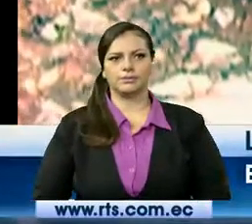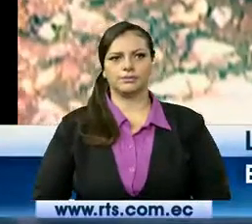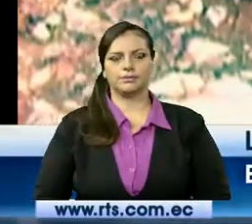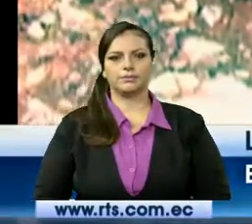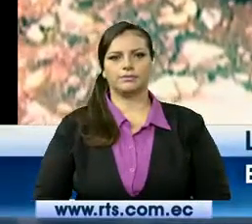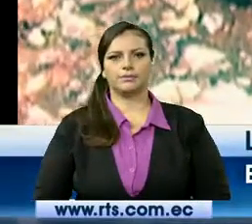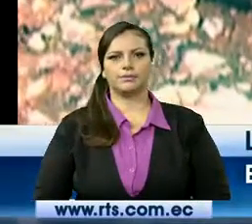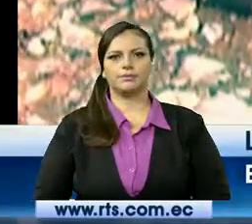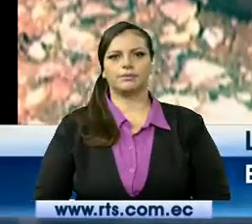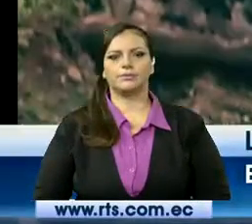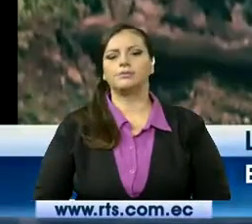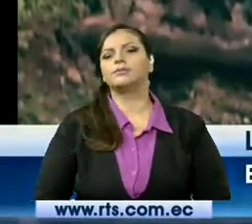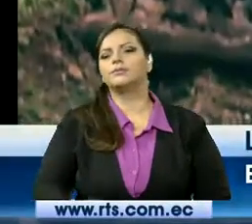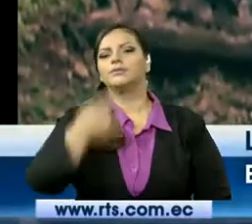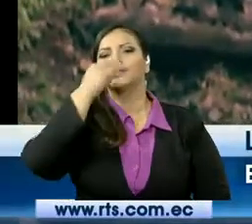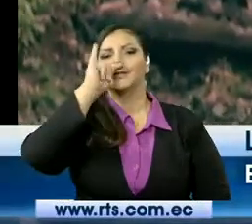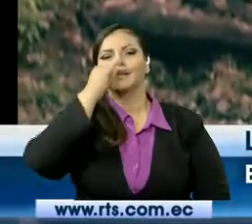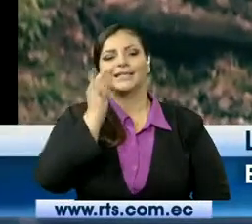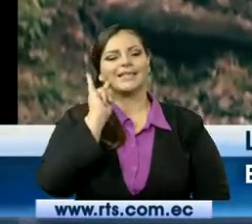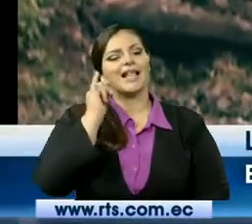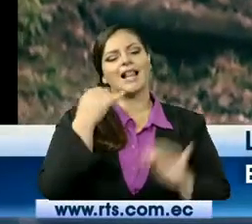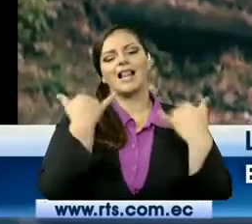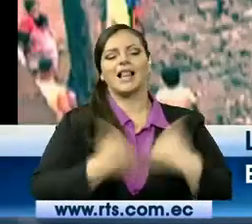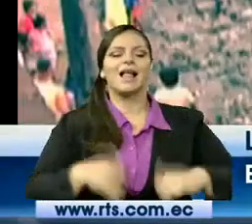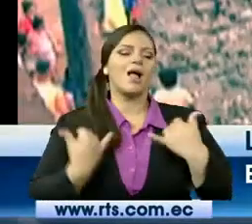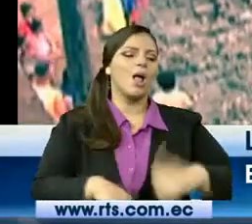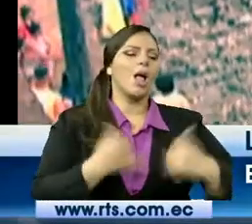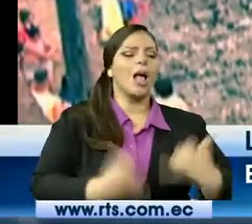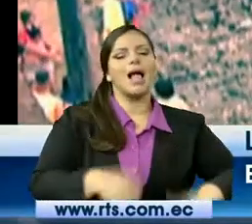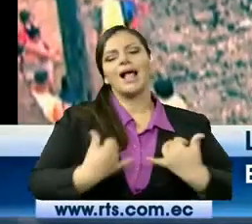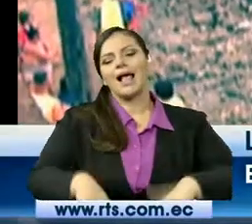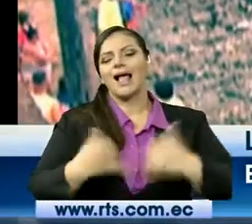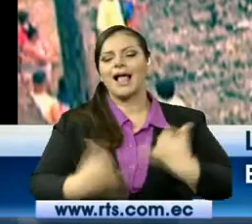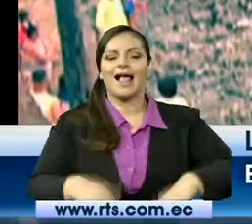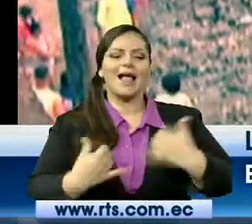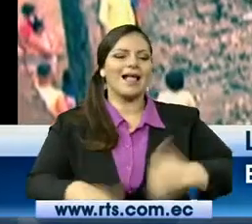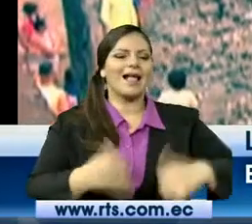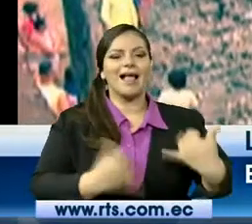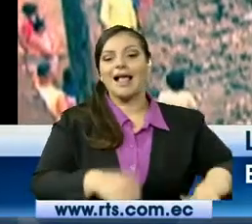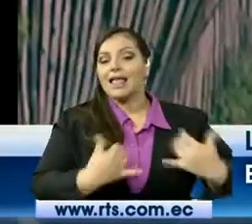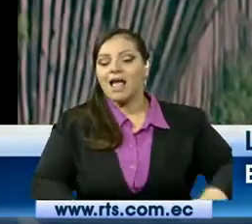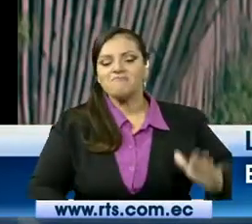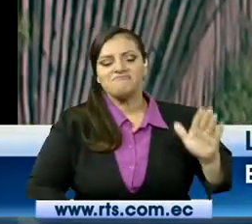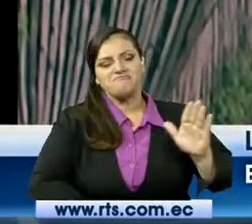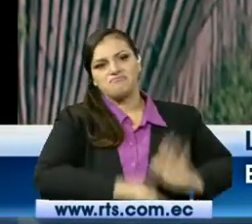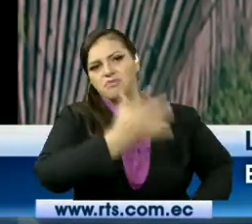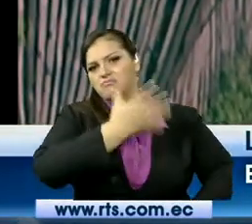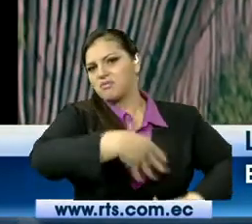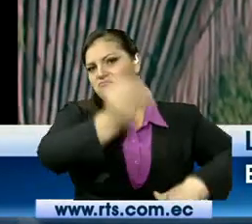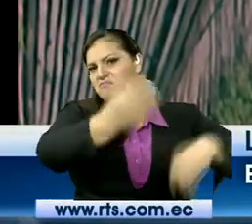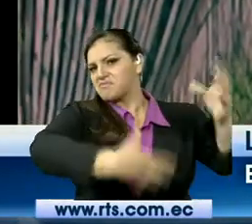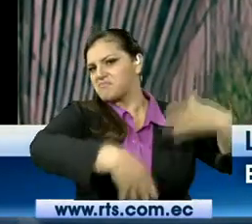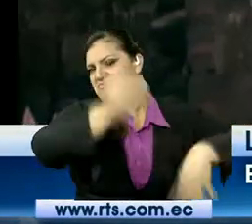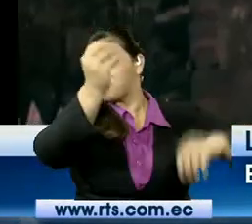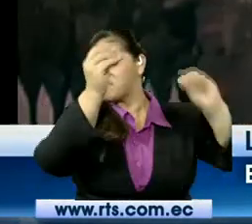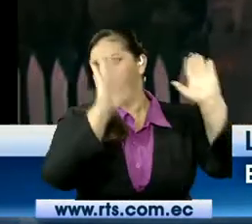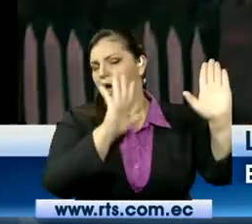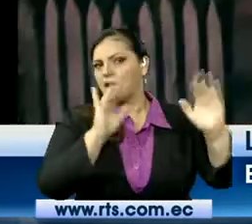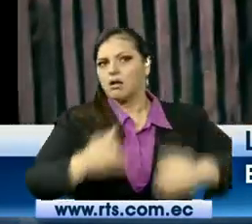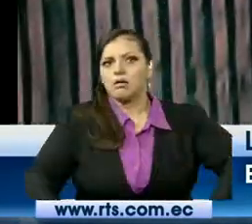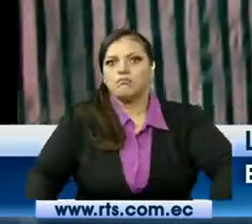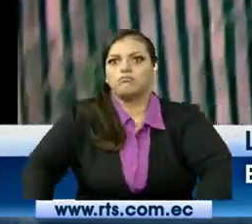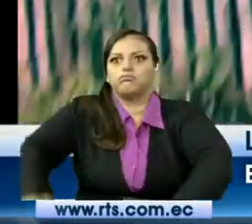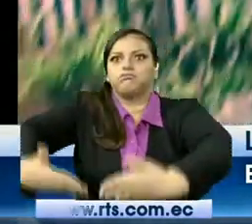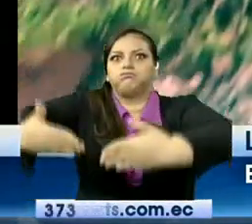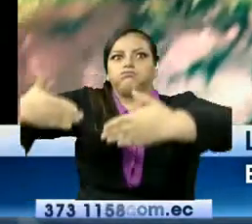Afortunadamente, los niños que acostumbran a jugar junto a la estructura se habían retirado minutos antes debido a la fuerza de la lluvia. Cerca de